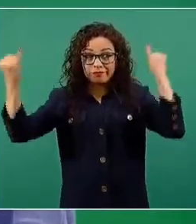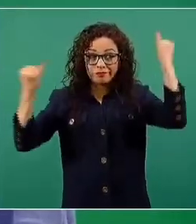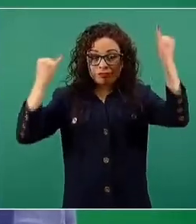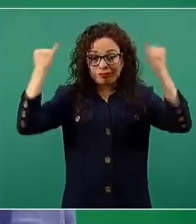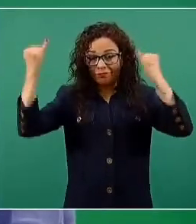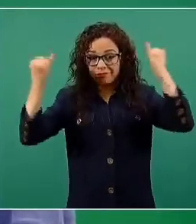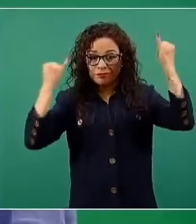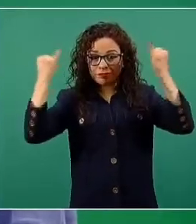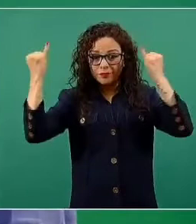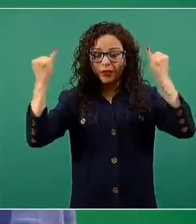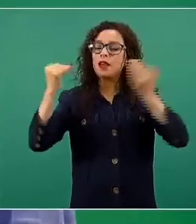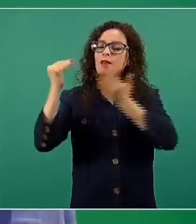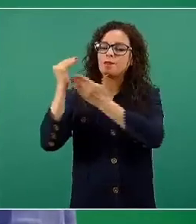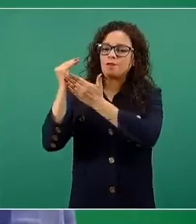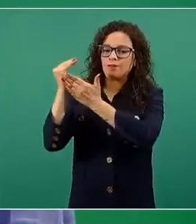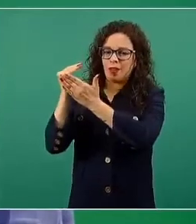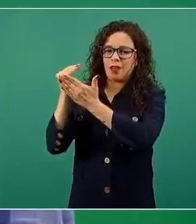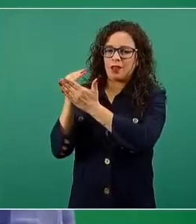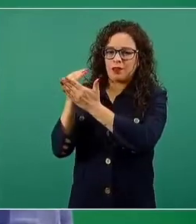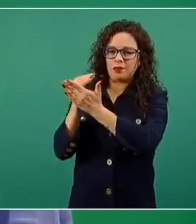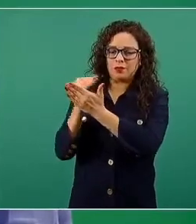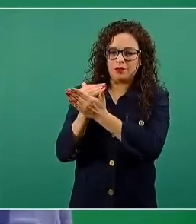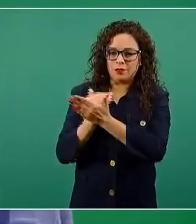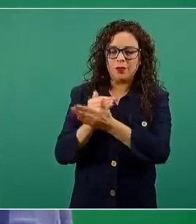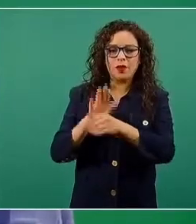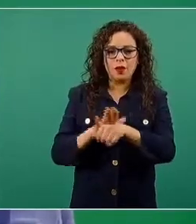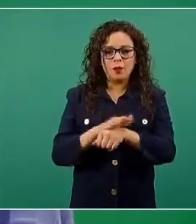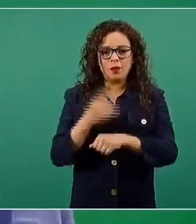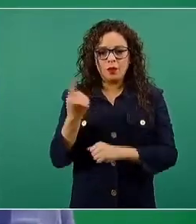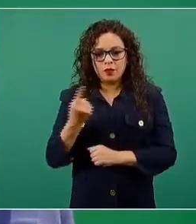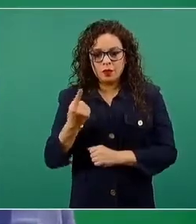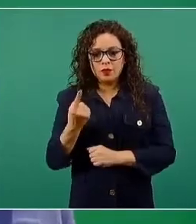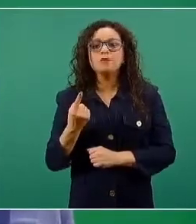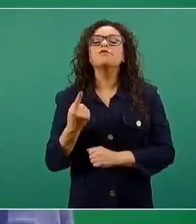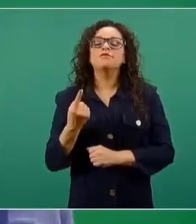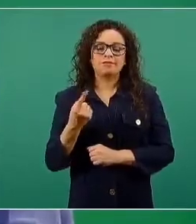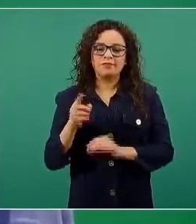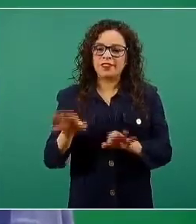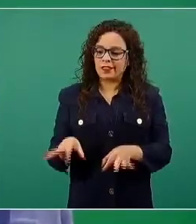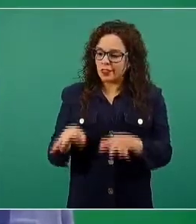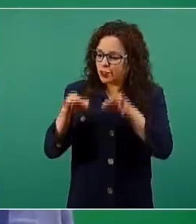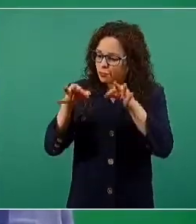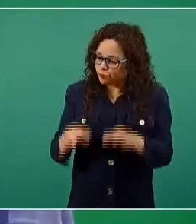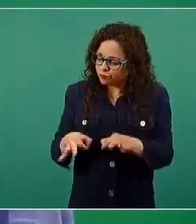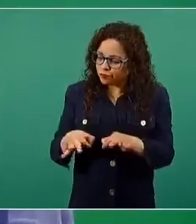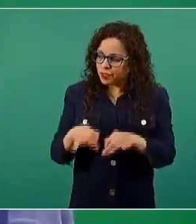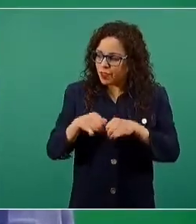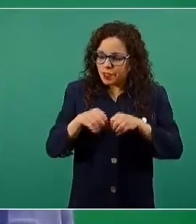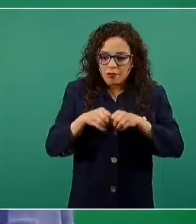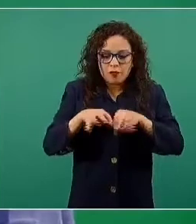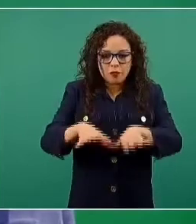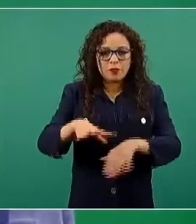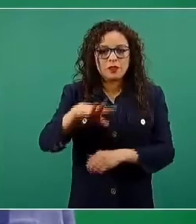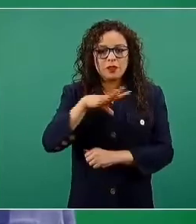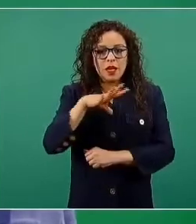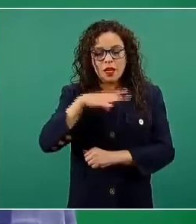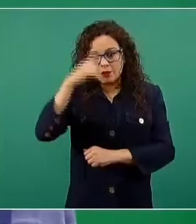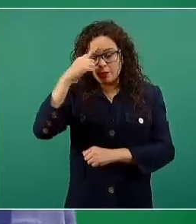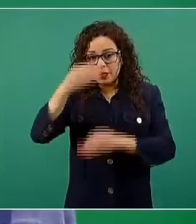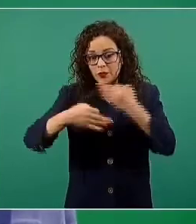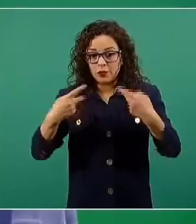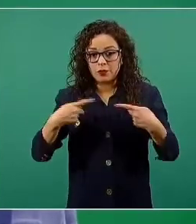epidemia se vaya reduciendo en la medida en que las fuentes o medios de información al